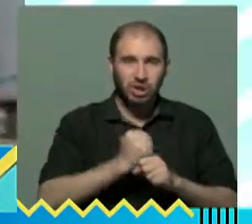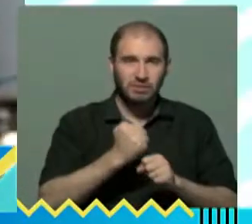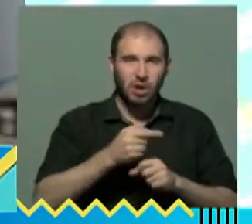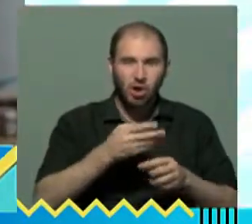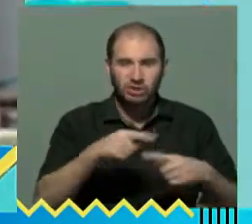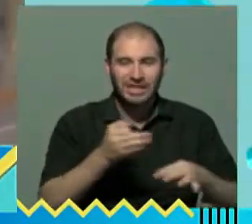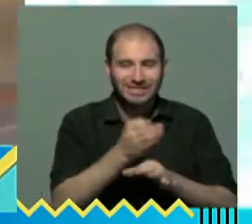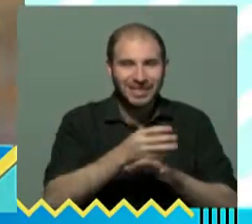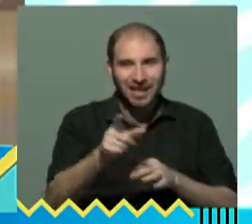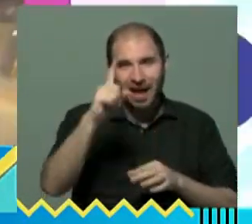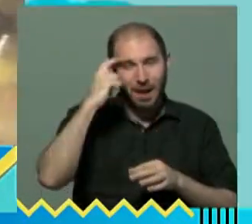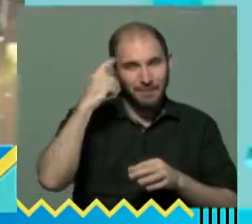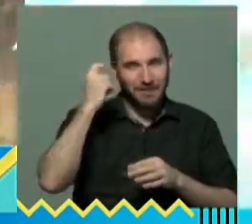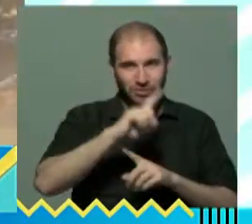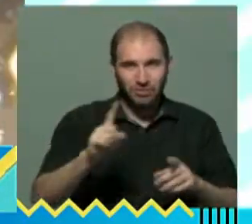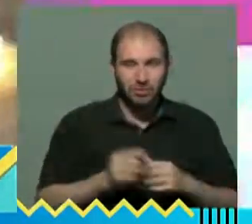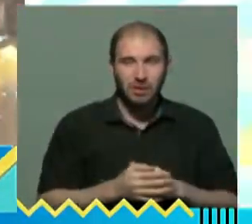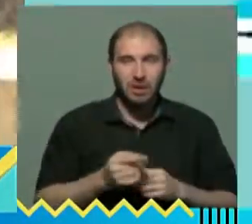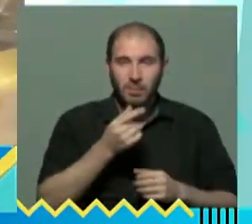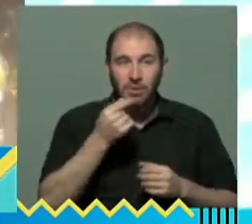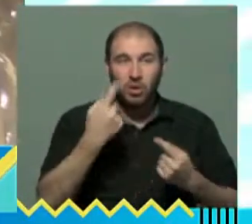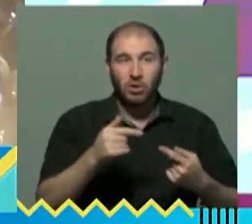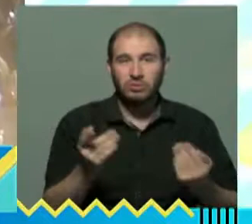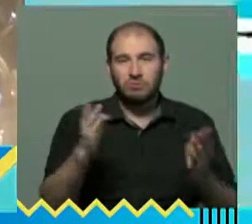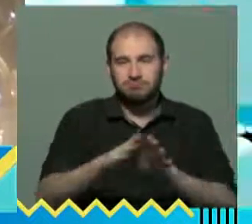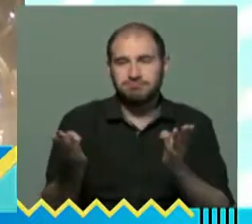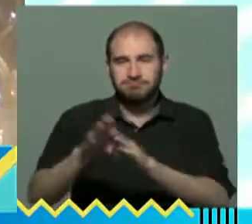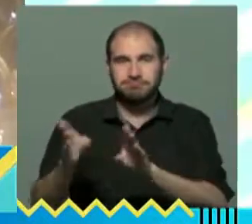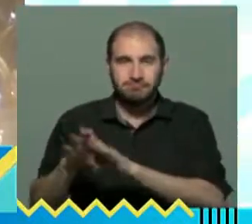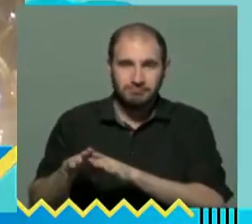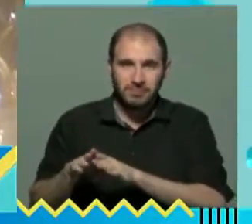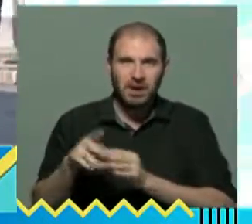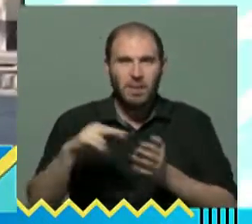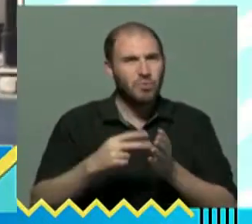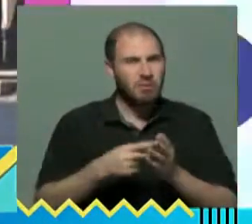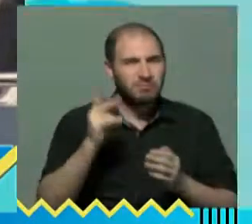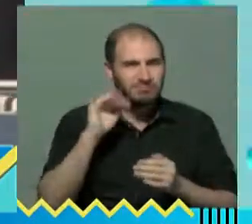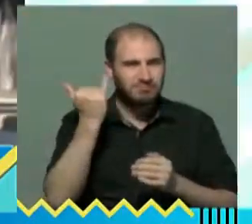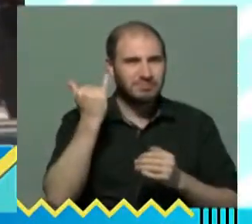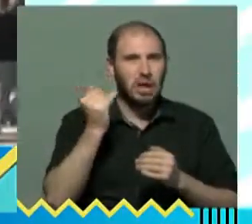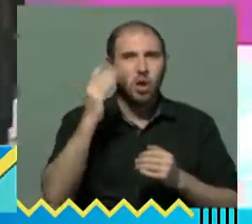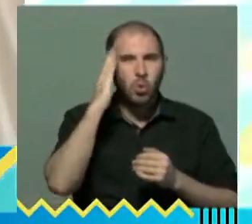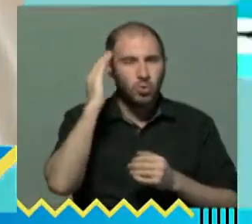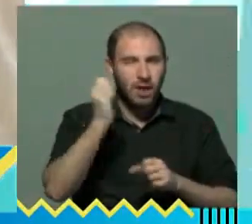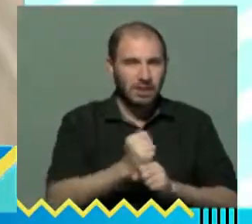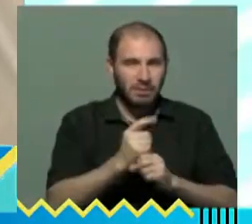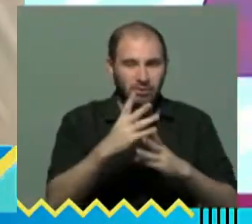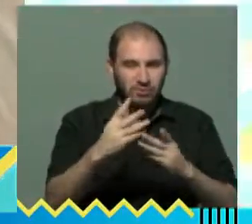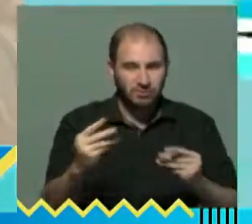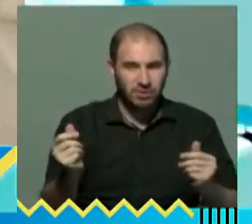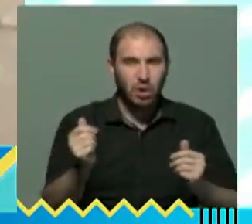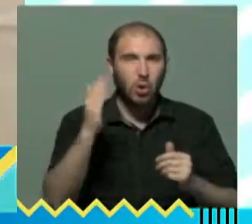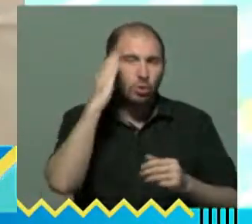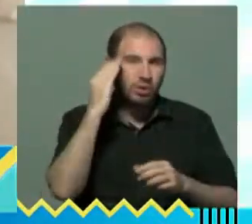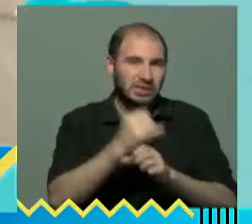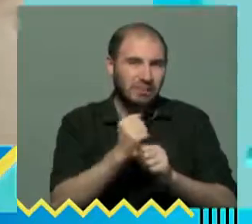enseña, algo que se aprende también. Lo que pasa es que cuando se cierran todas las posibilidades y cuando uno ve tantas dificultades, también la cultura del trabajo se va perdiendo. ¿Qué cultura de